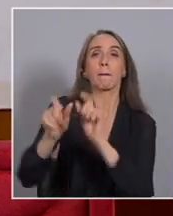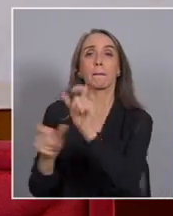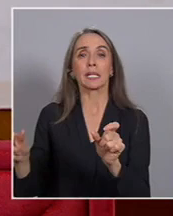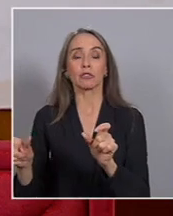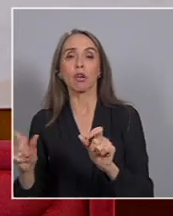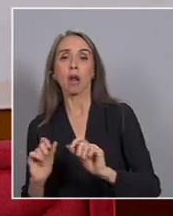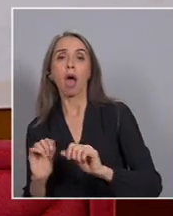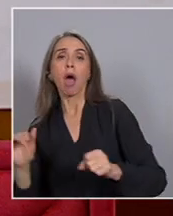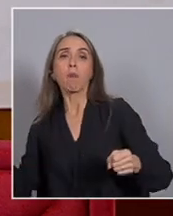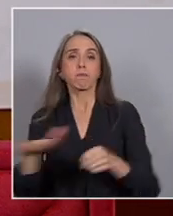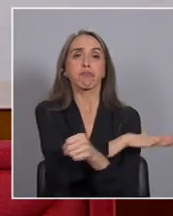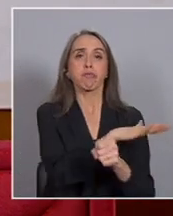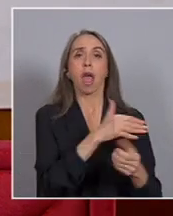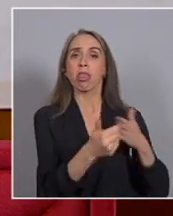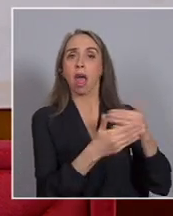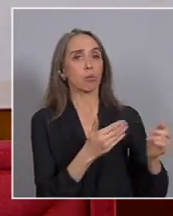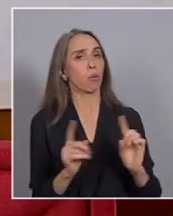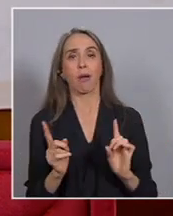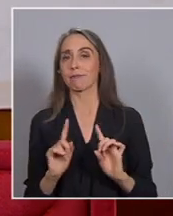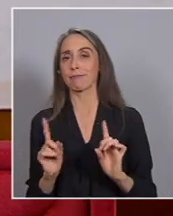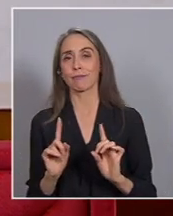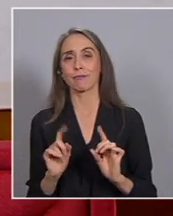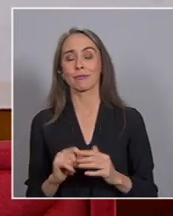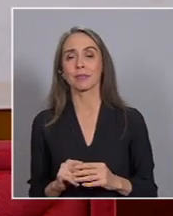la naturaleza.